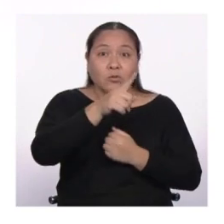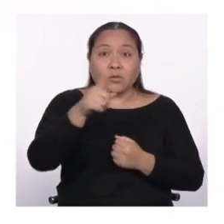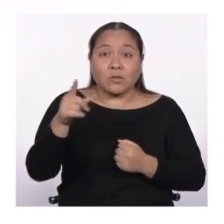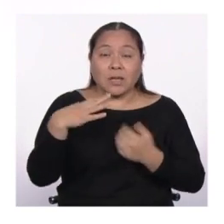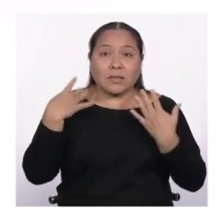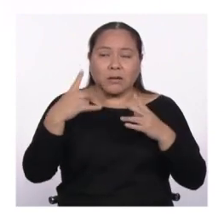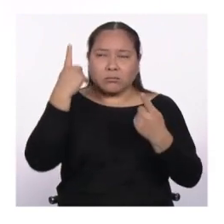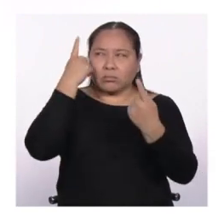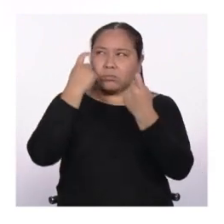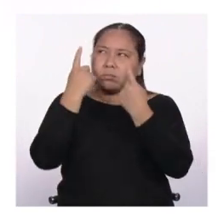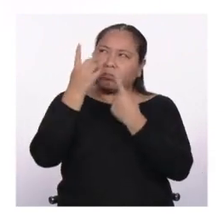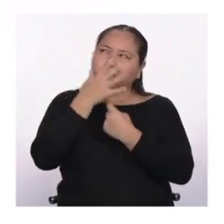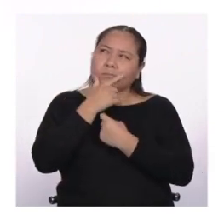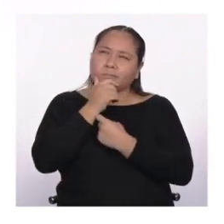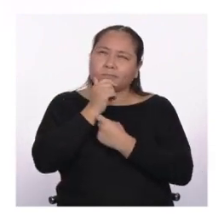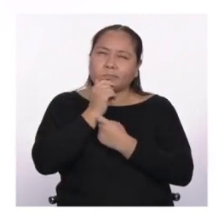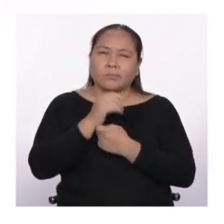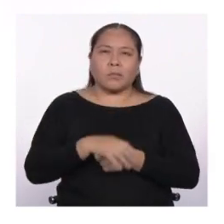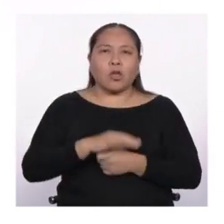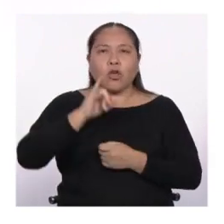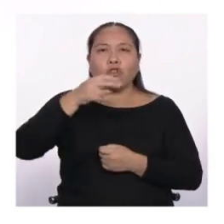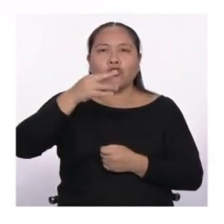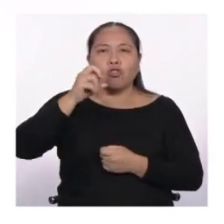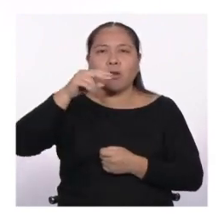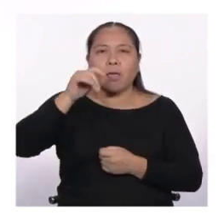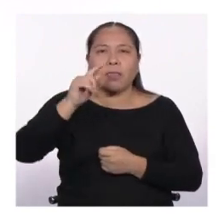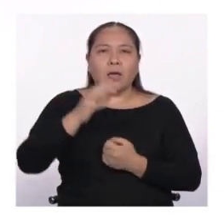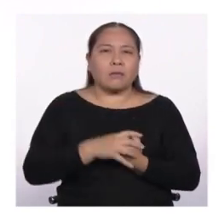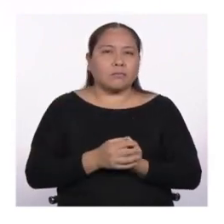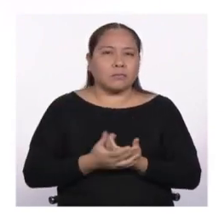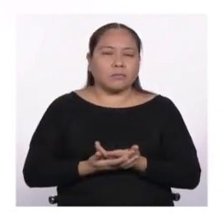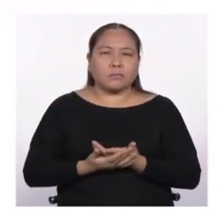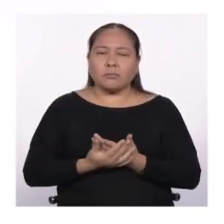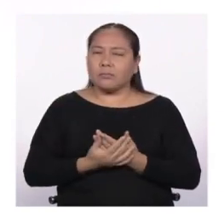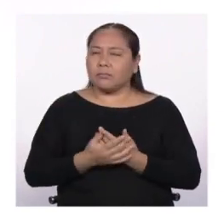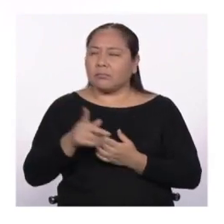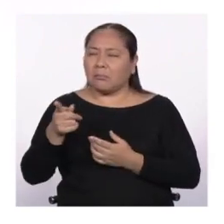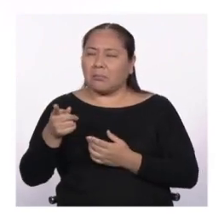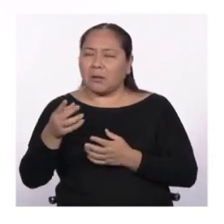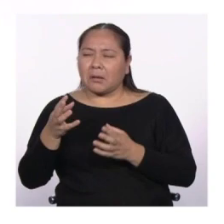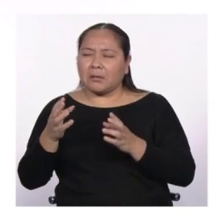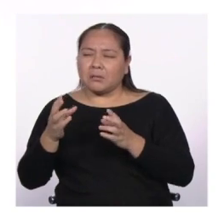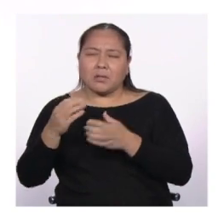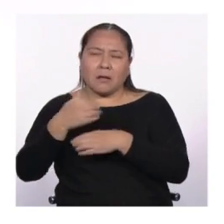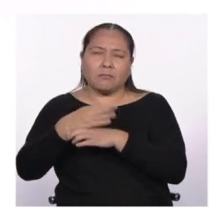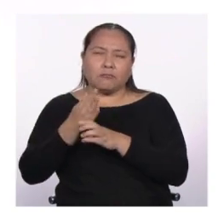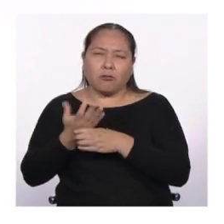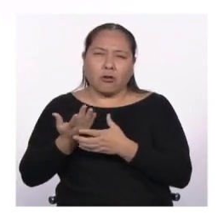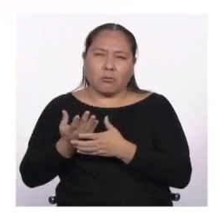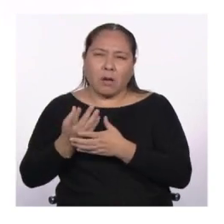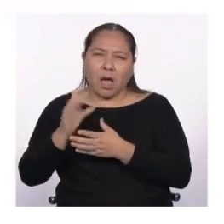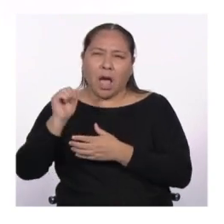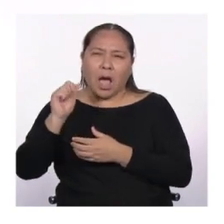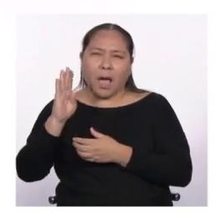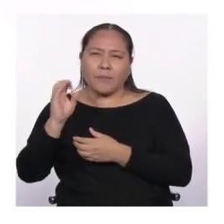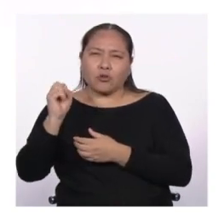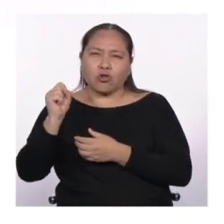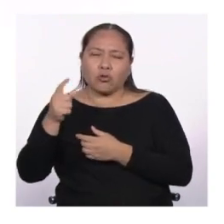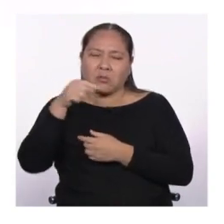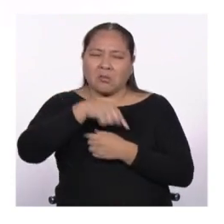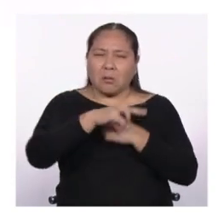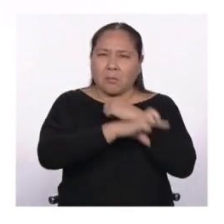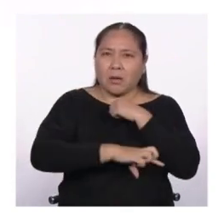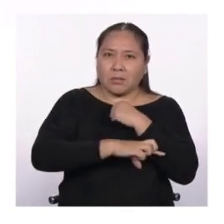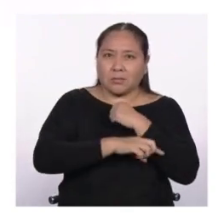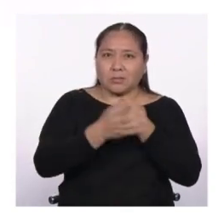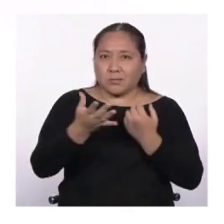ahora se están preguntando, pero Jonathan, ¿qué tiene que ver este régimen absolutista con nuestro país? Chicas y chicos,